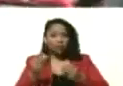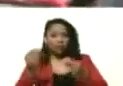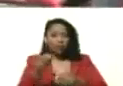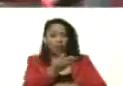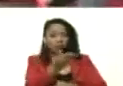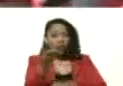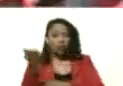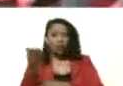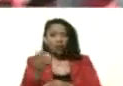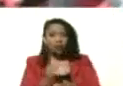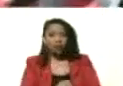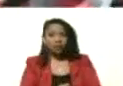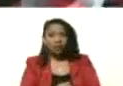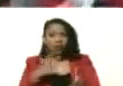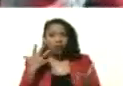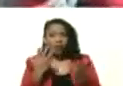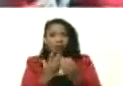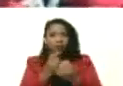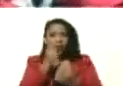ustedes,